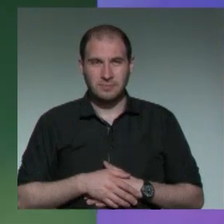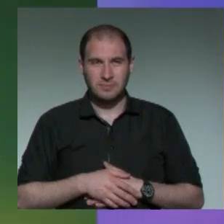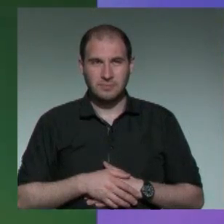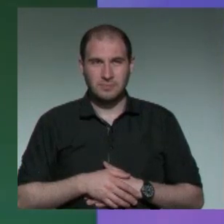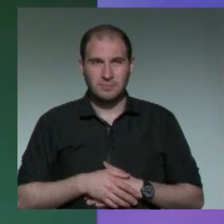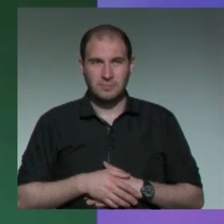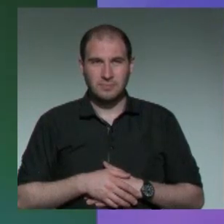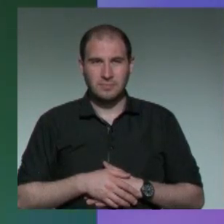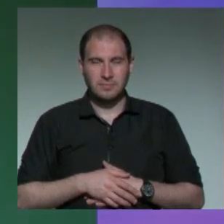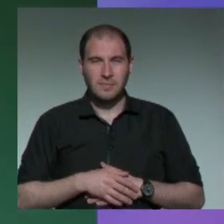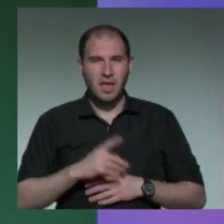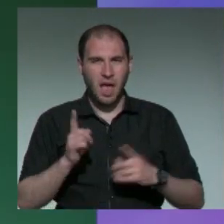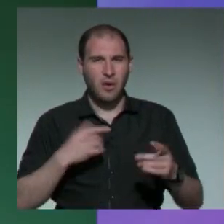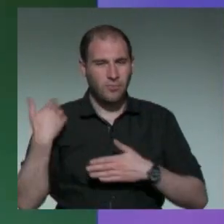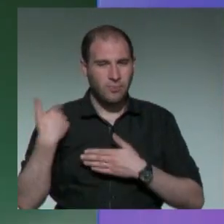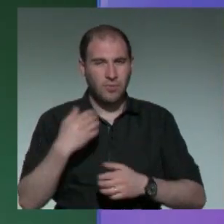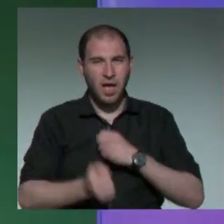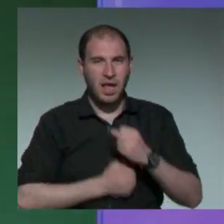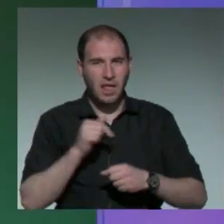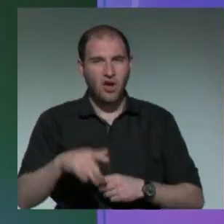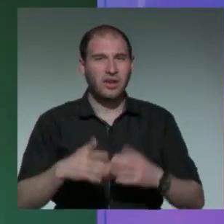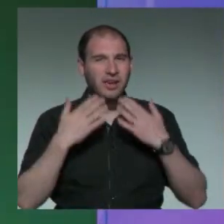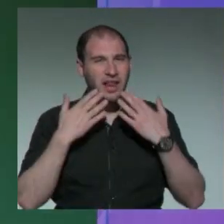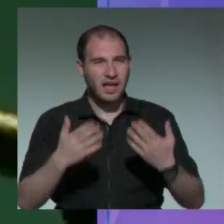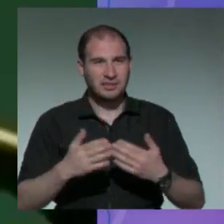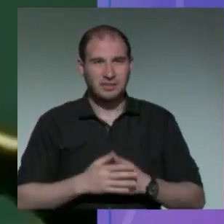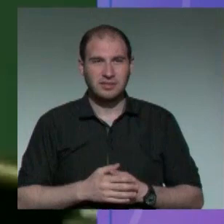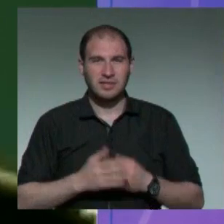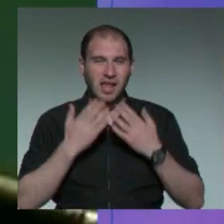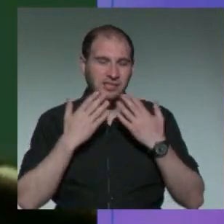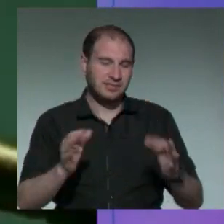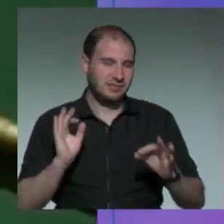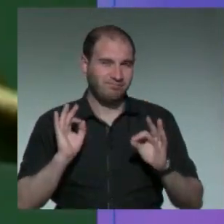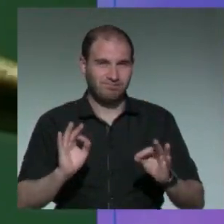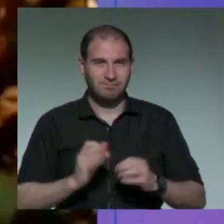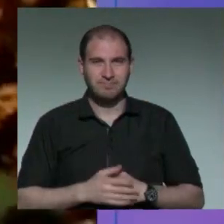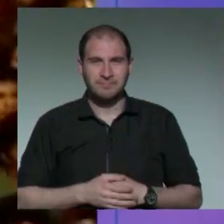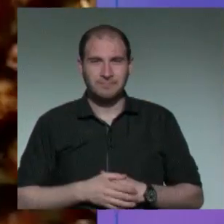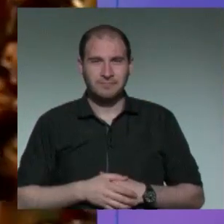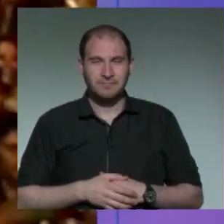Totales.